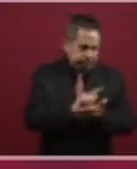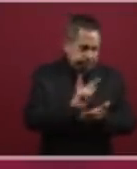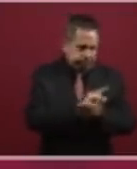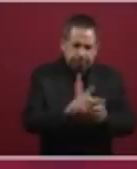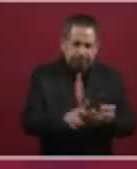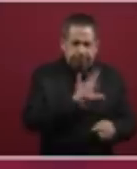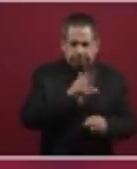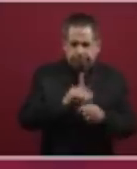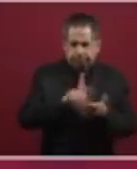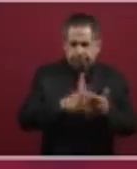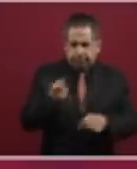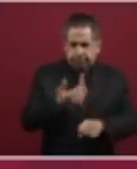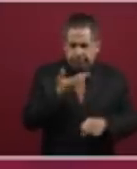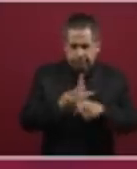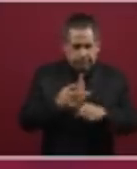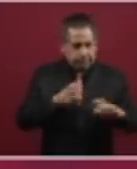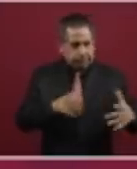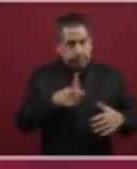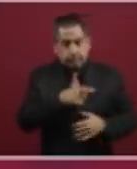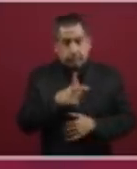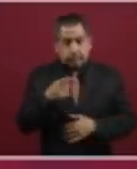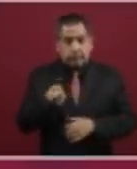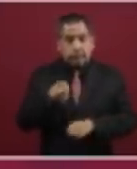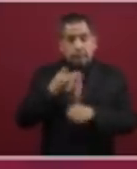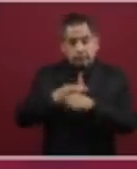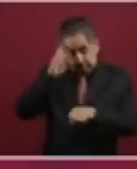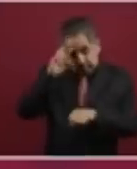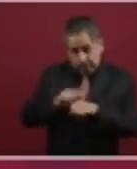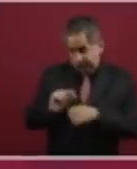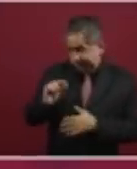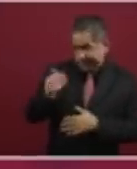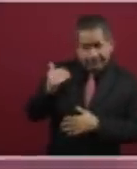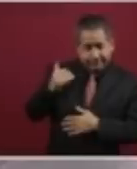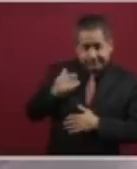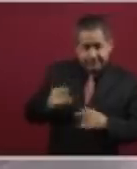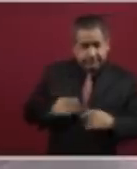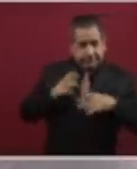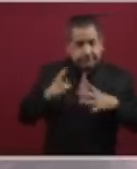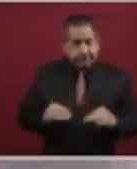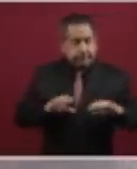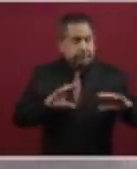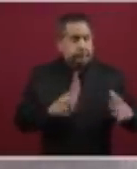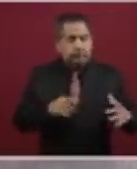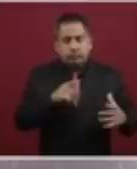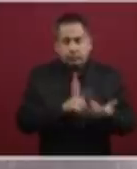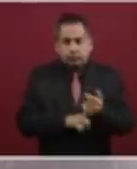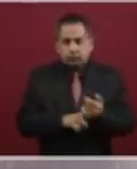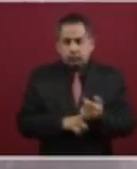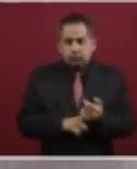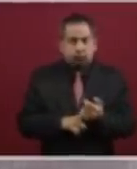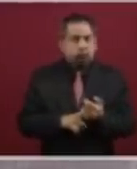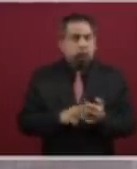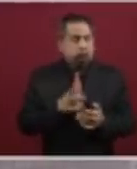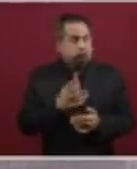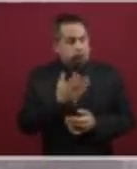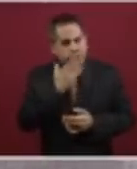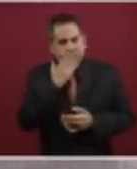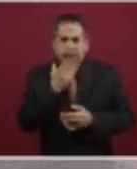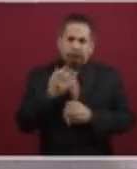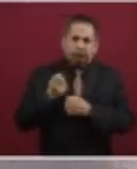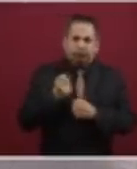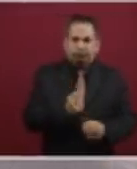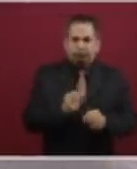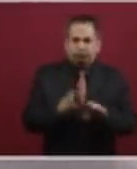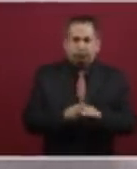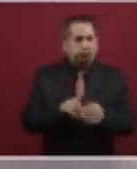Secretaría. Es una Secretaría que nace hace poco tiempo, pero que tiene dos pies muy añosos, como